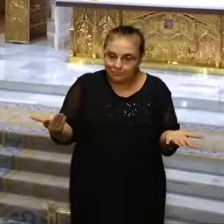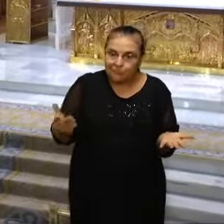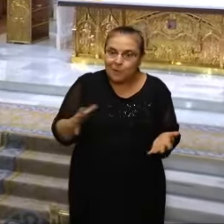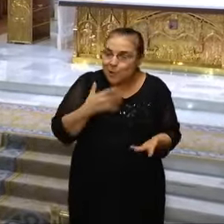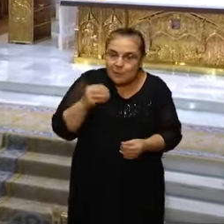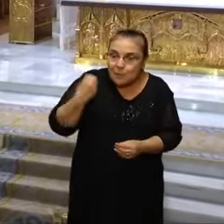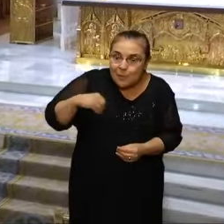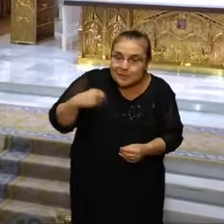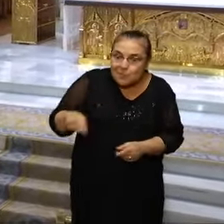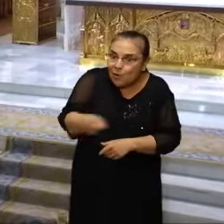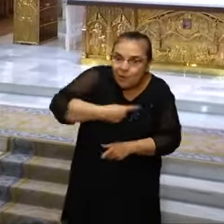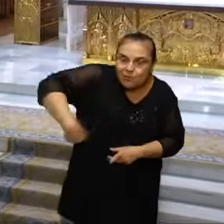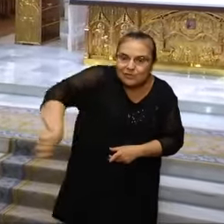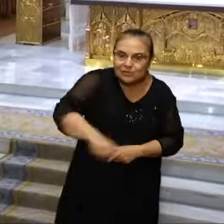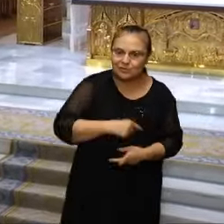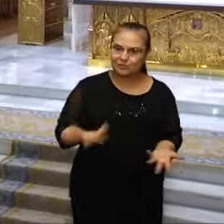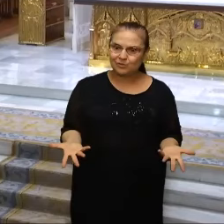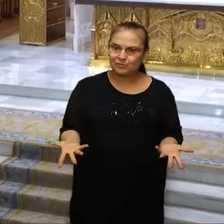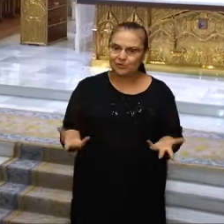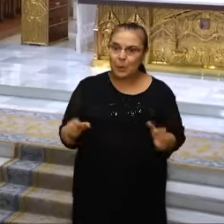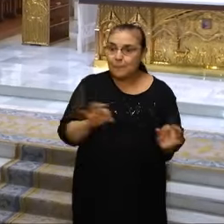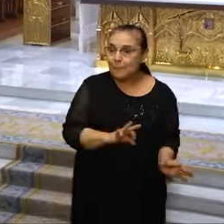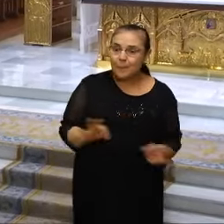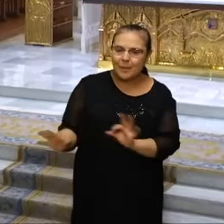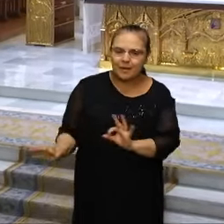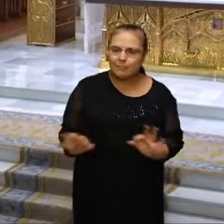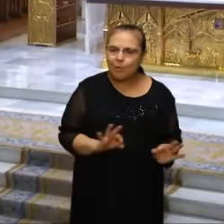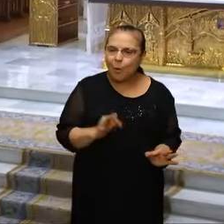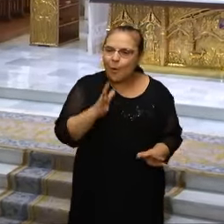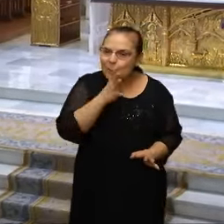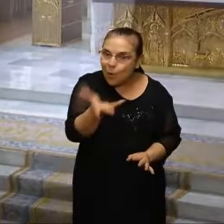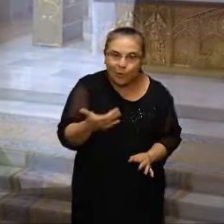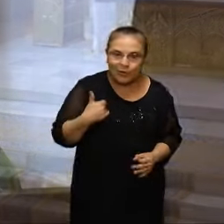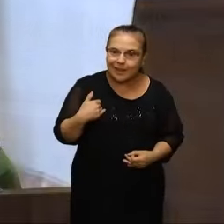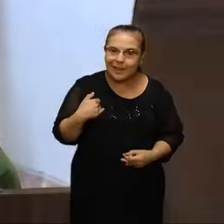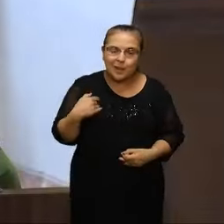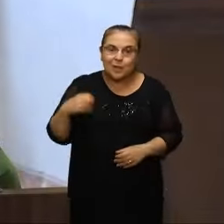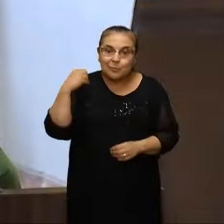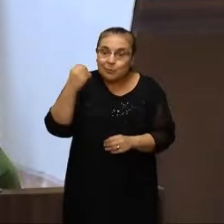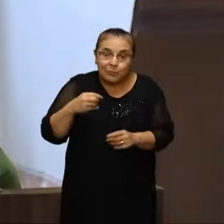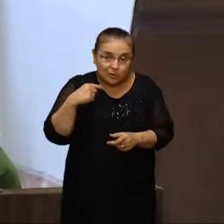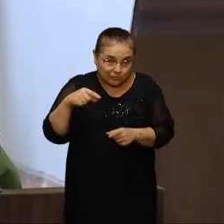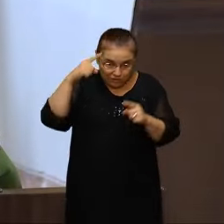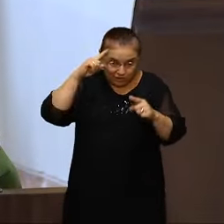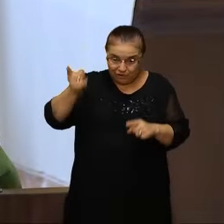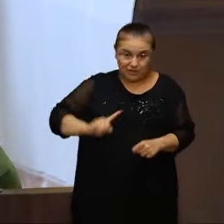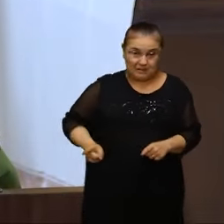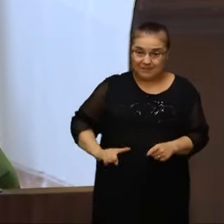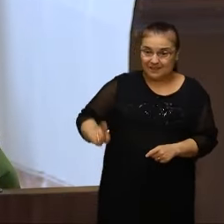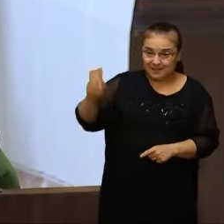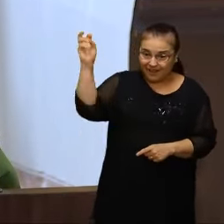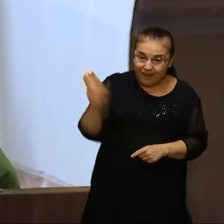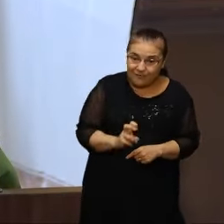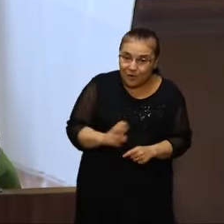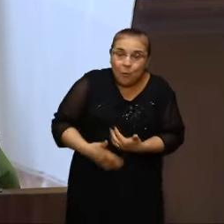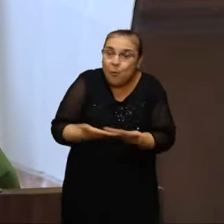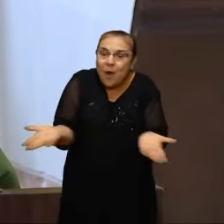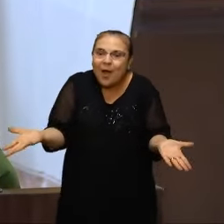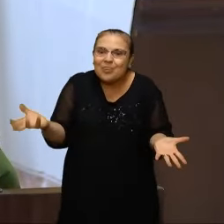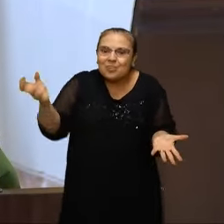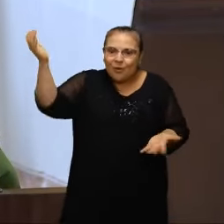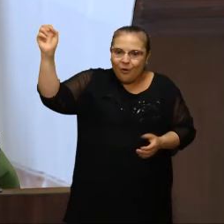mismo vosotros, estad preparados, porque a la hora que menos penséis, viene el Hijo del